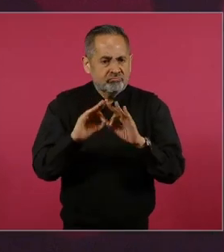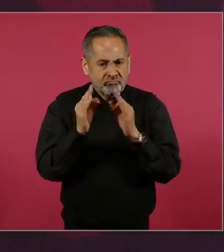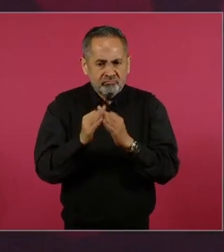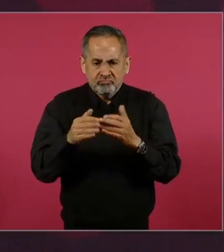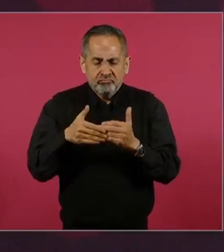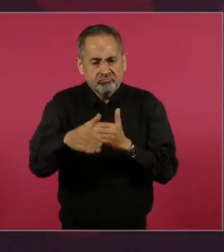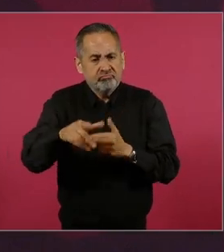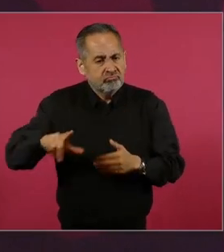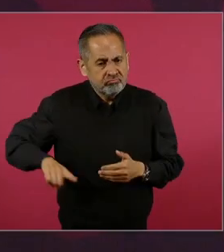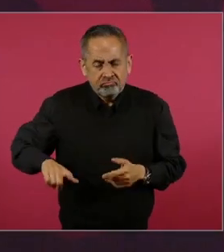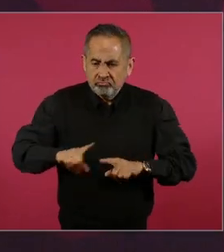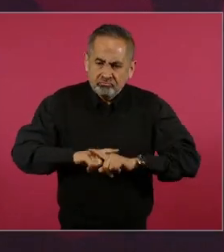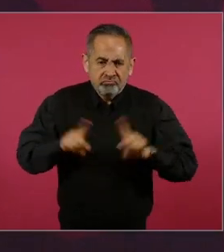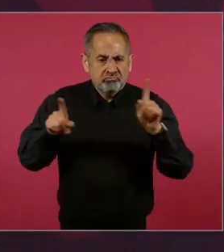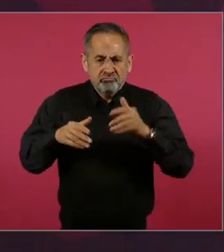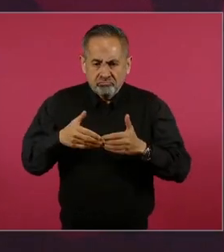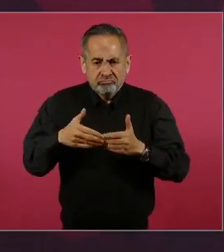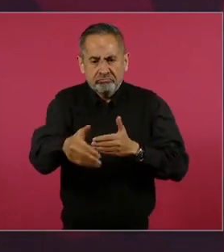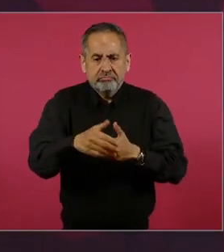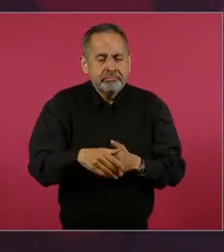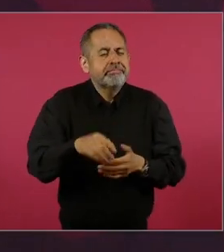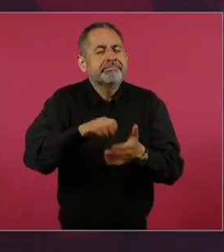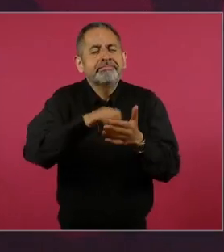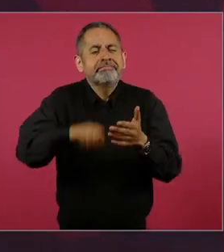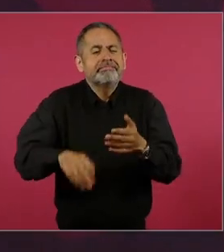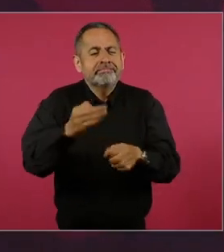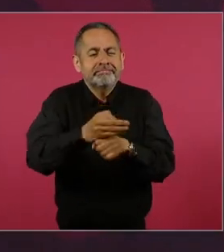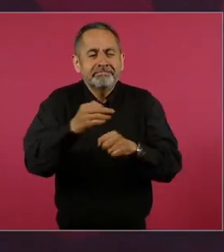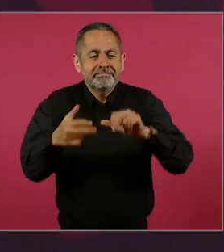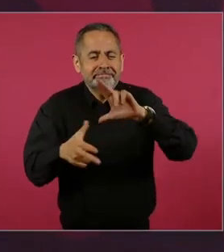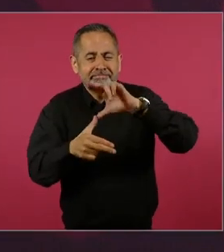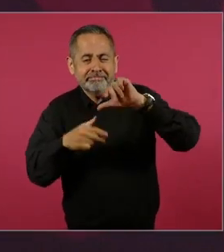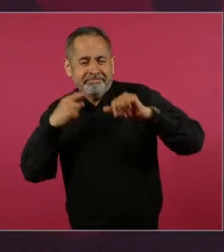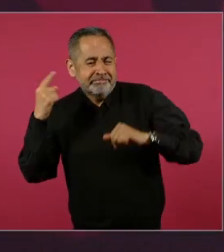de gobierno. Ahora, con los huracanes,